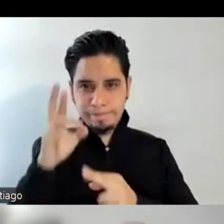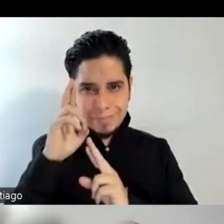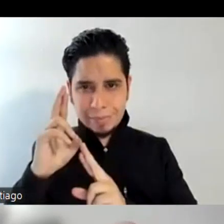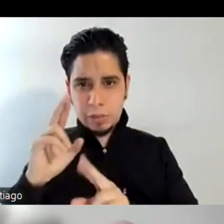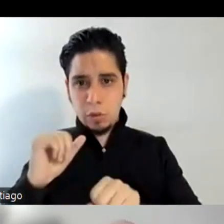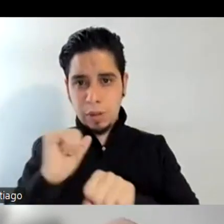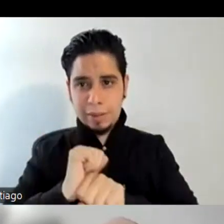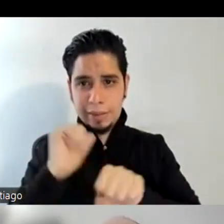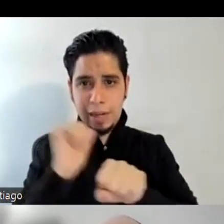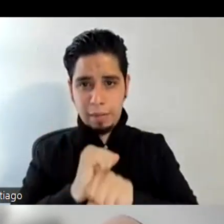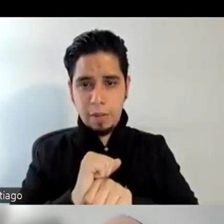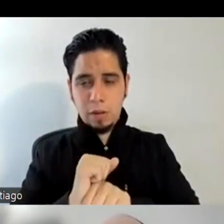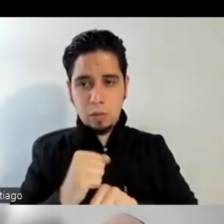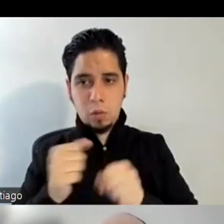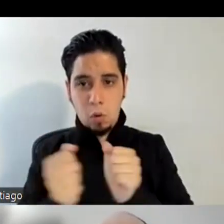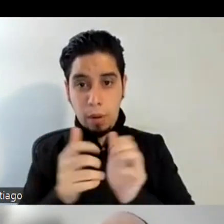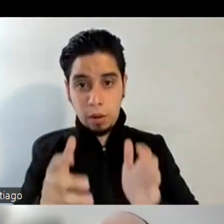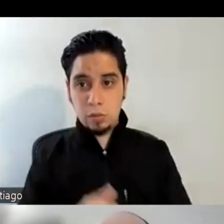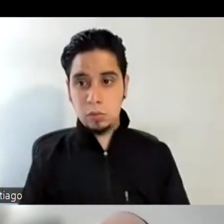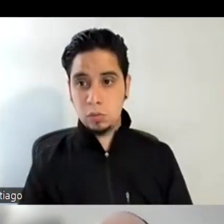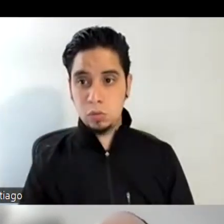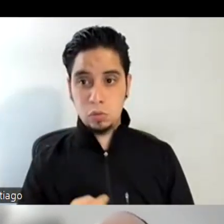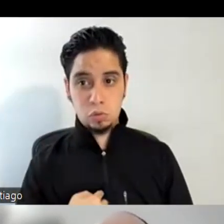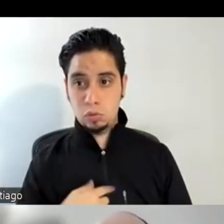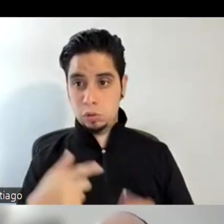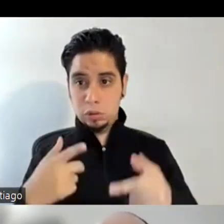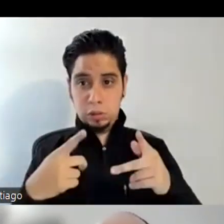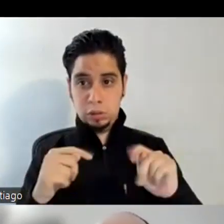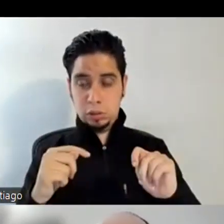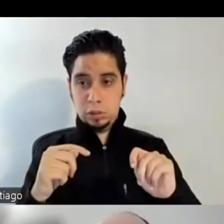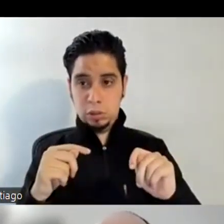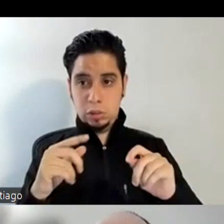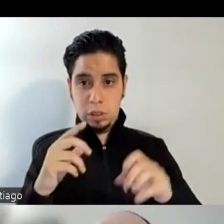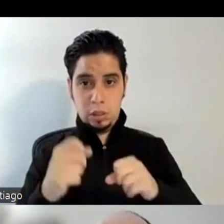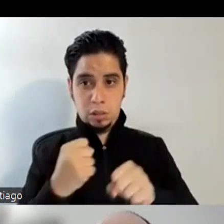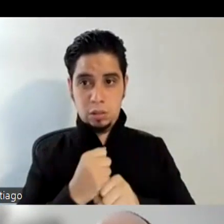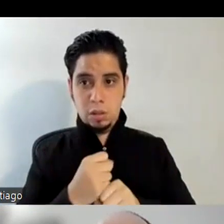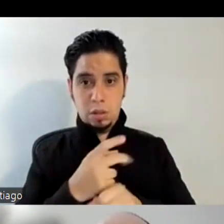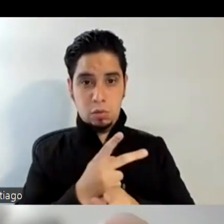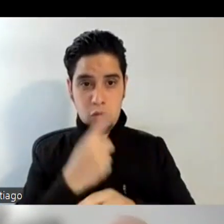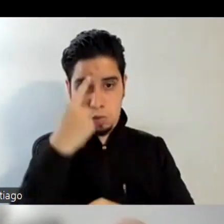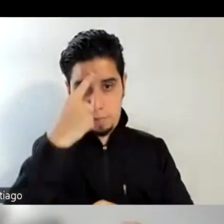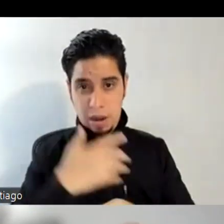del gremio, porque definitivamente yo lo intenté unos años y yo dije, la producción no lo es para mí.